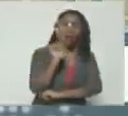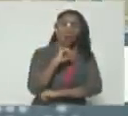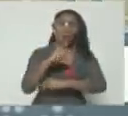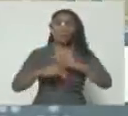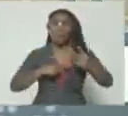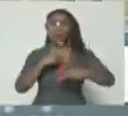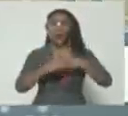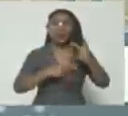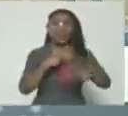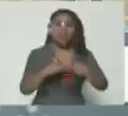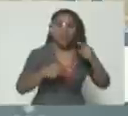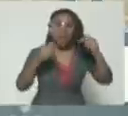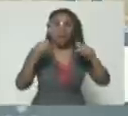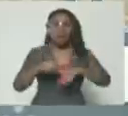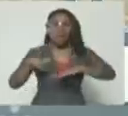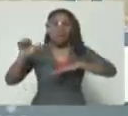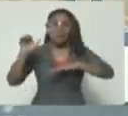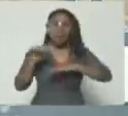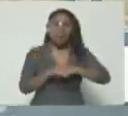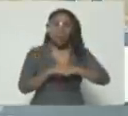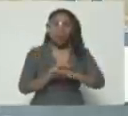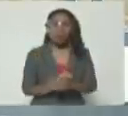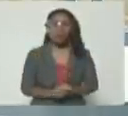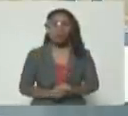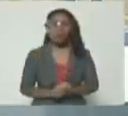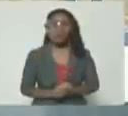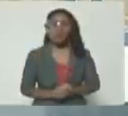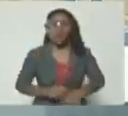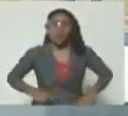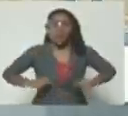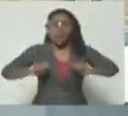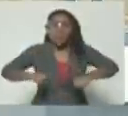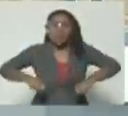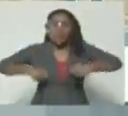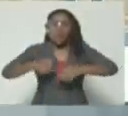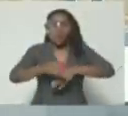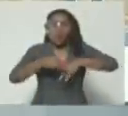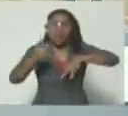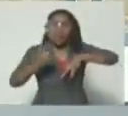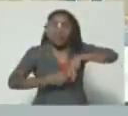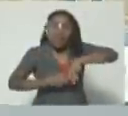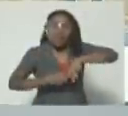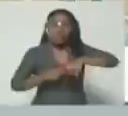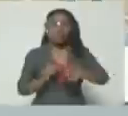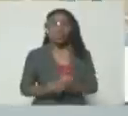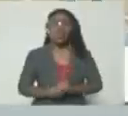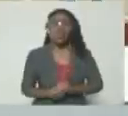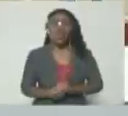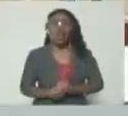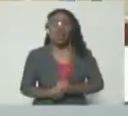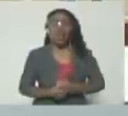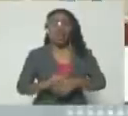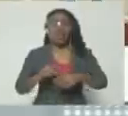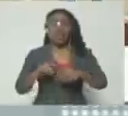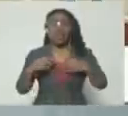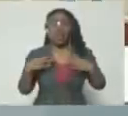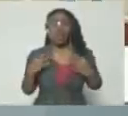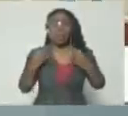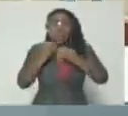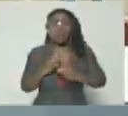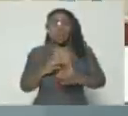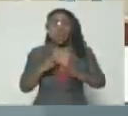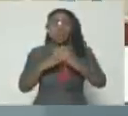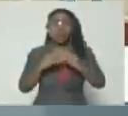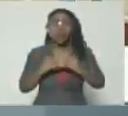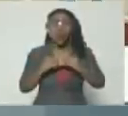producir el calzado, los pantalones, las faldas, las camisas, todo el vestido del pueblo